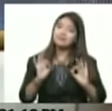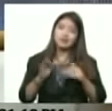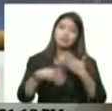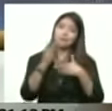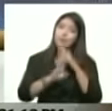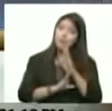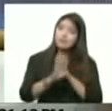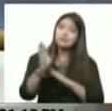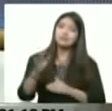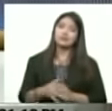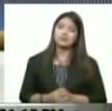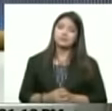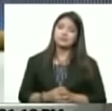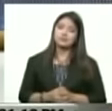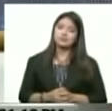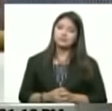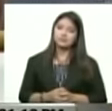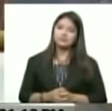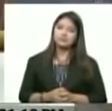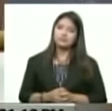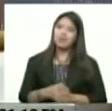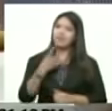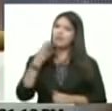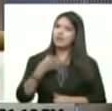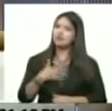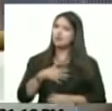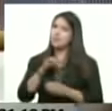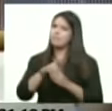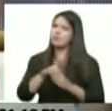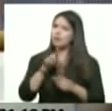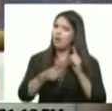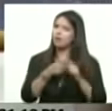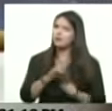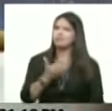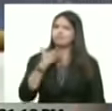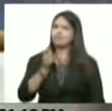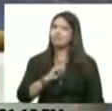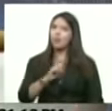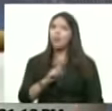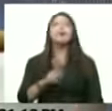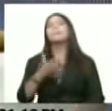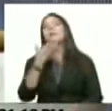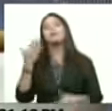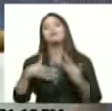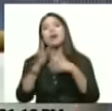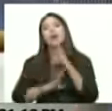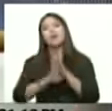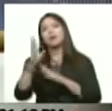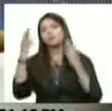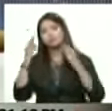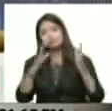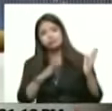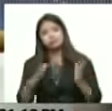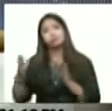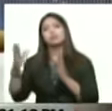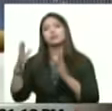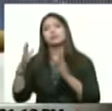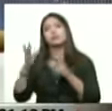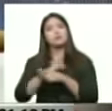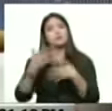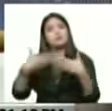avanzar, y como dije antes, yo de verdad no me meto en las cosas para que fracasen, sino más bien para que avancen de forma